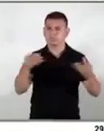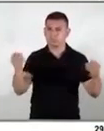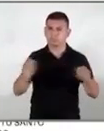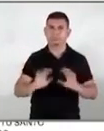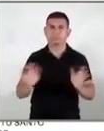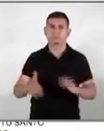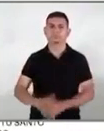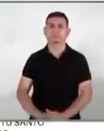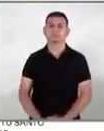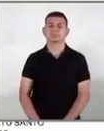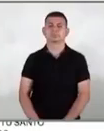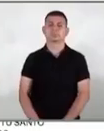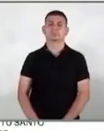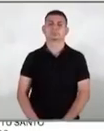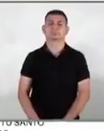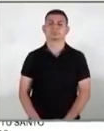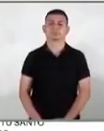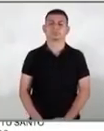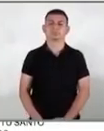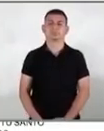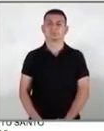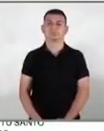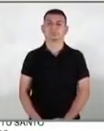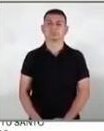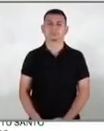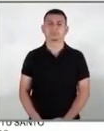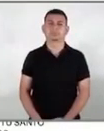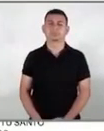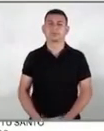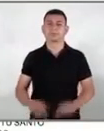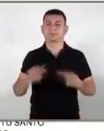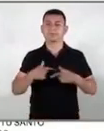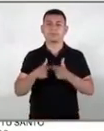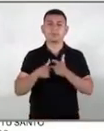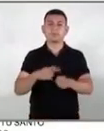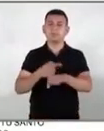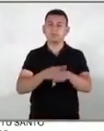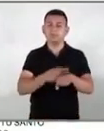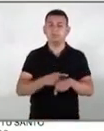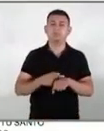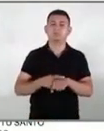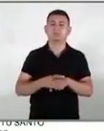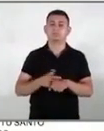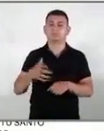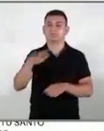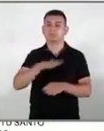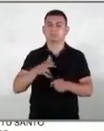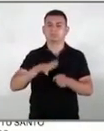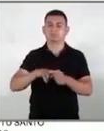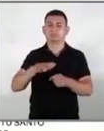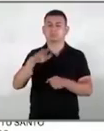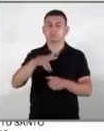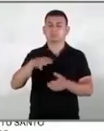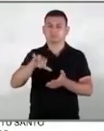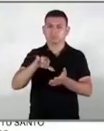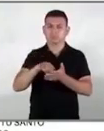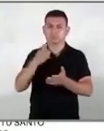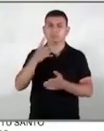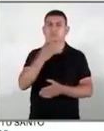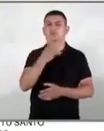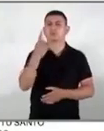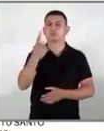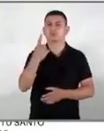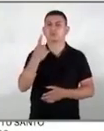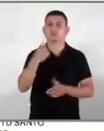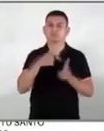recuperados. En relación al total de casos activos, tenemos que la jurisdicción 1 tiene 401